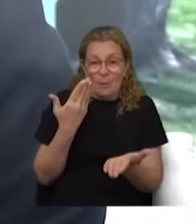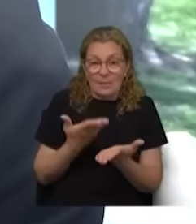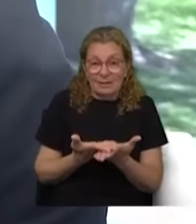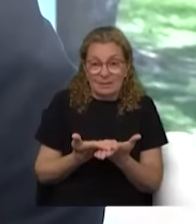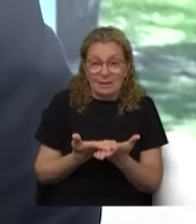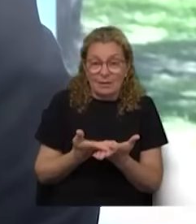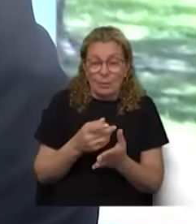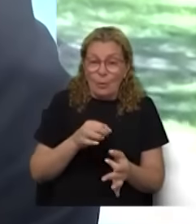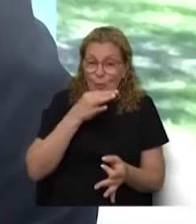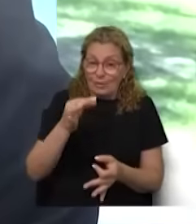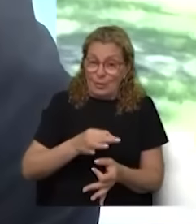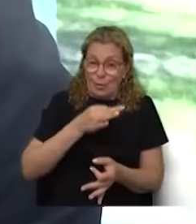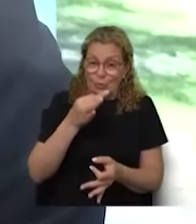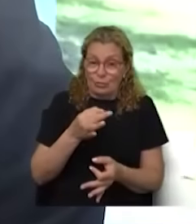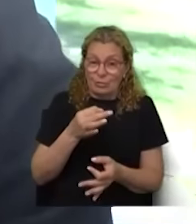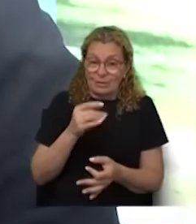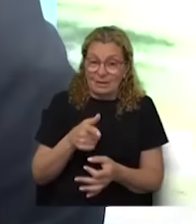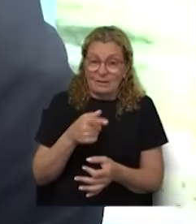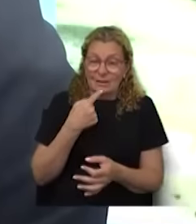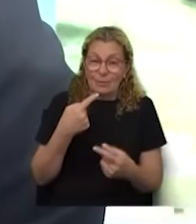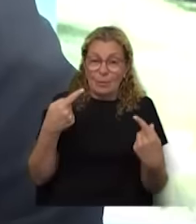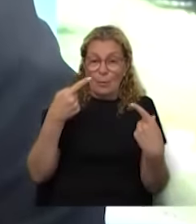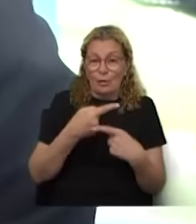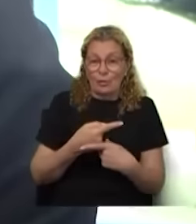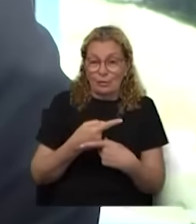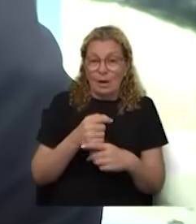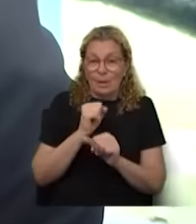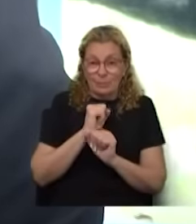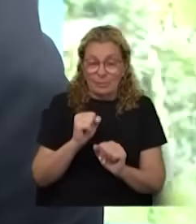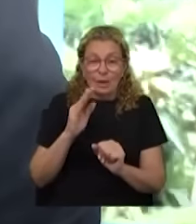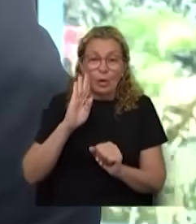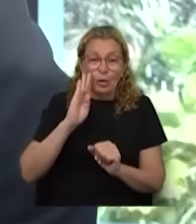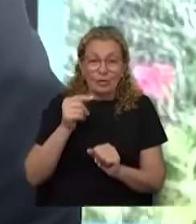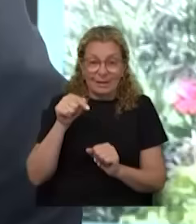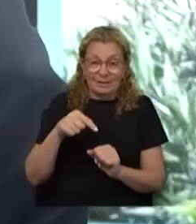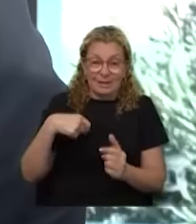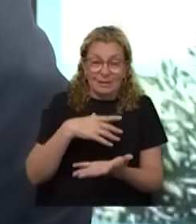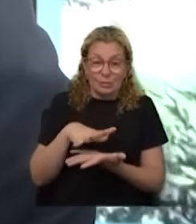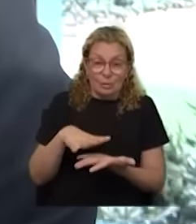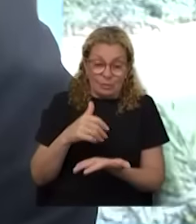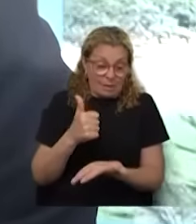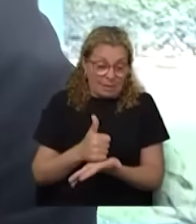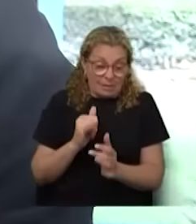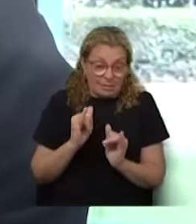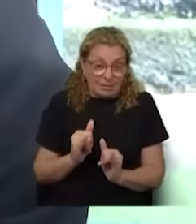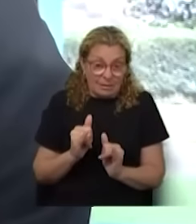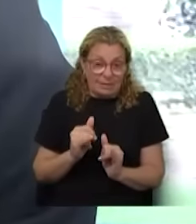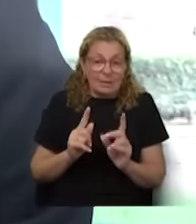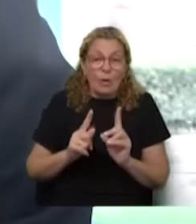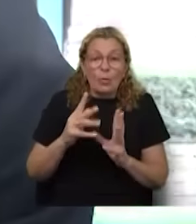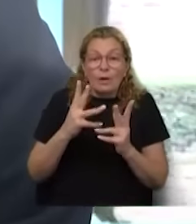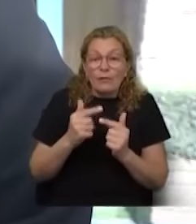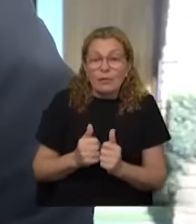habilitar un discurso este que sea contrario a la posibilidad de reconocer que estas situaciones están existiendo y que de alguna